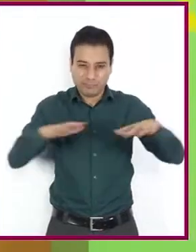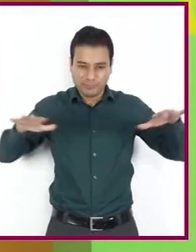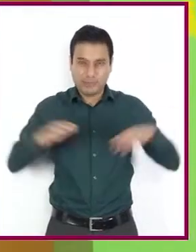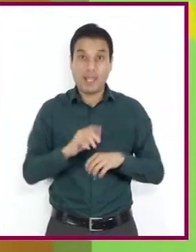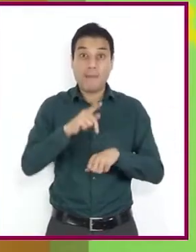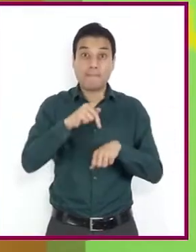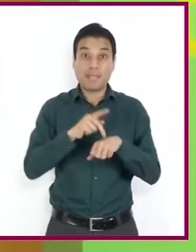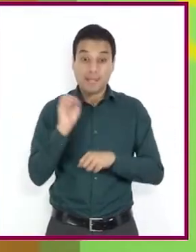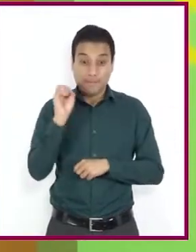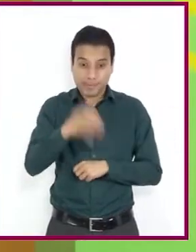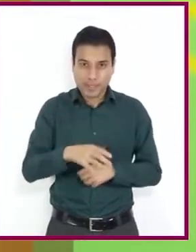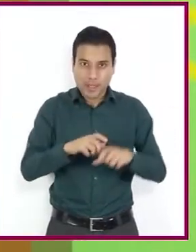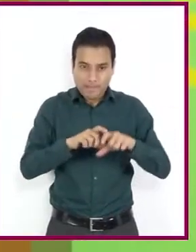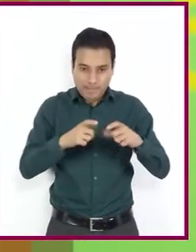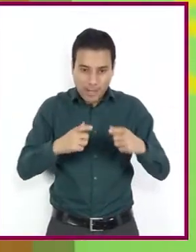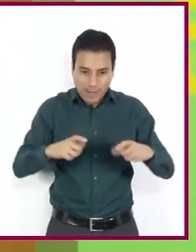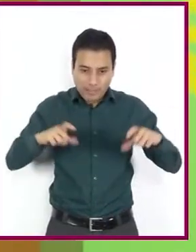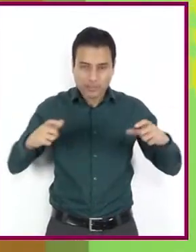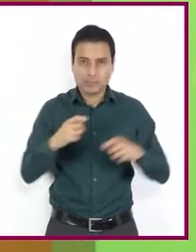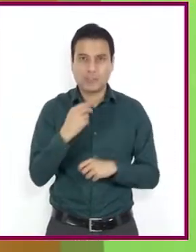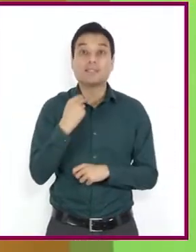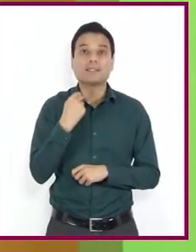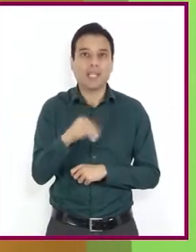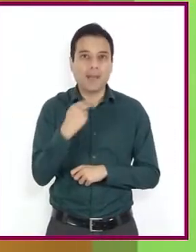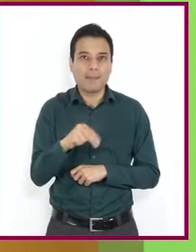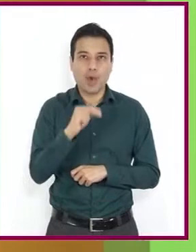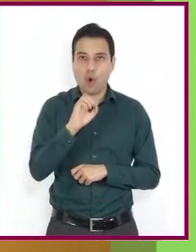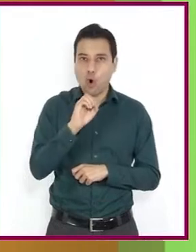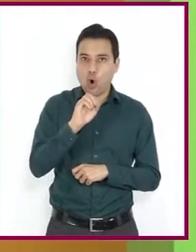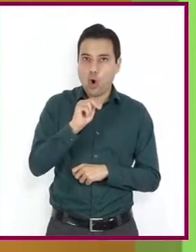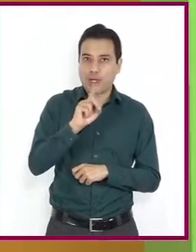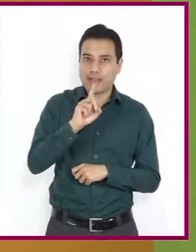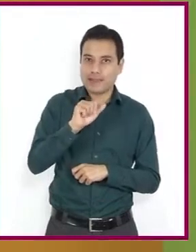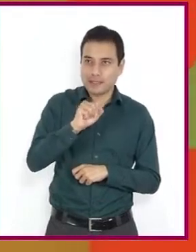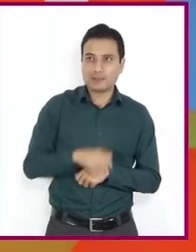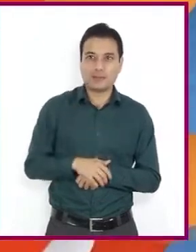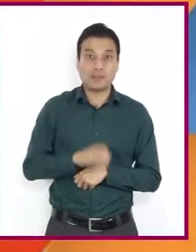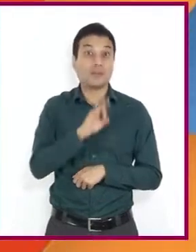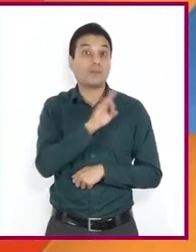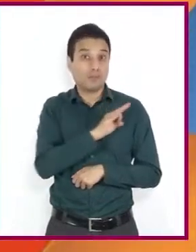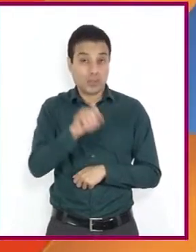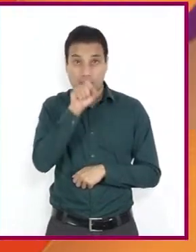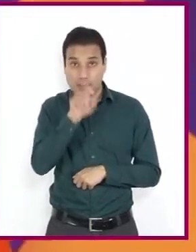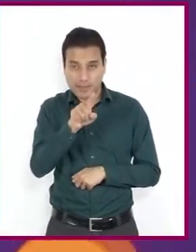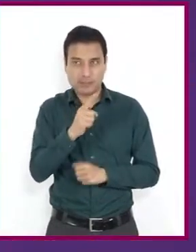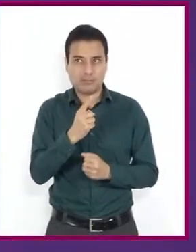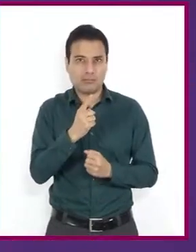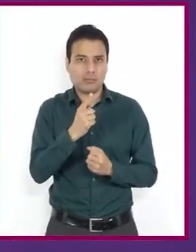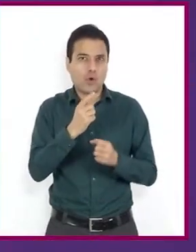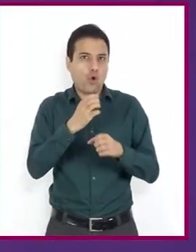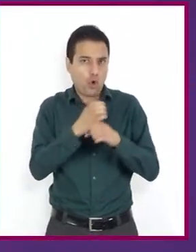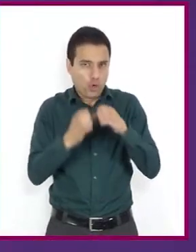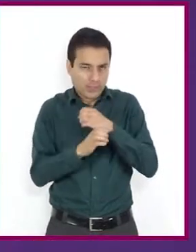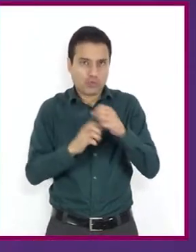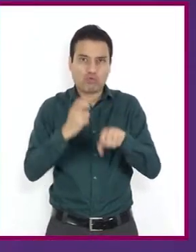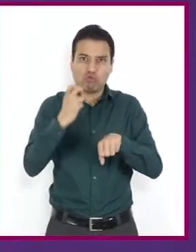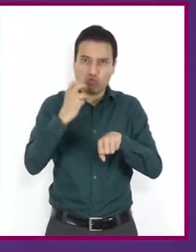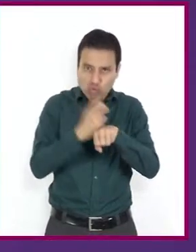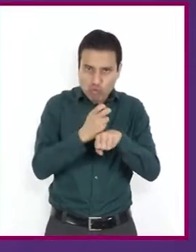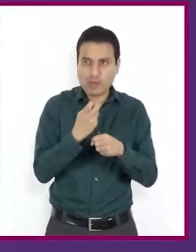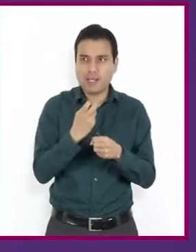se denominan ondas y también pueden manifestarse en sólidos y en gases. En física, las ondas